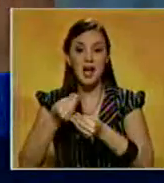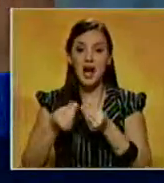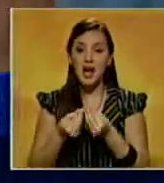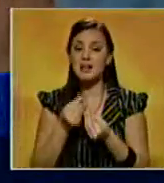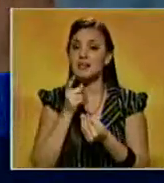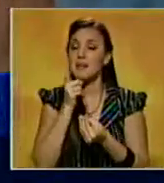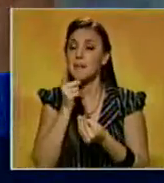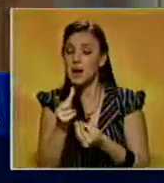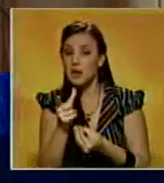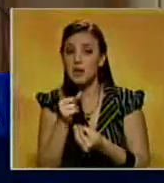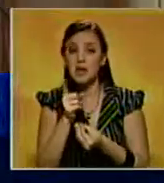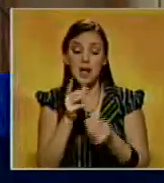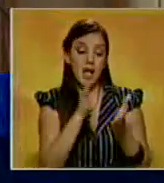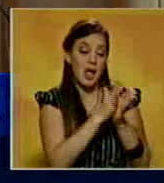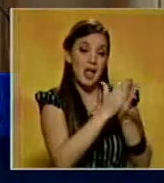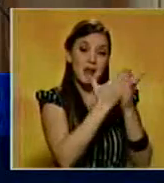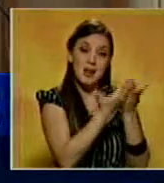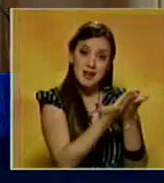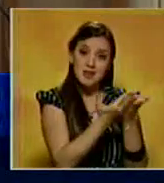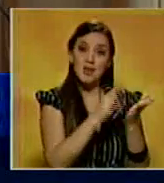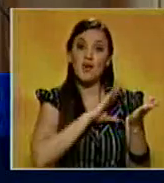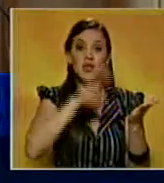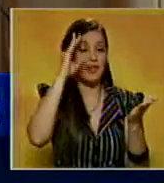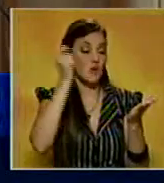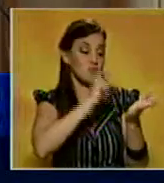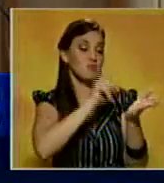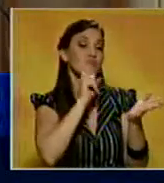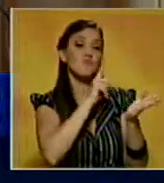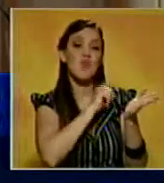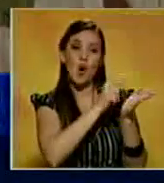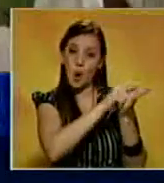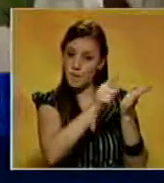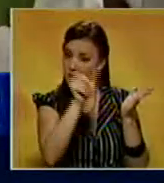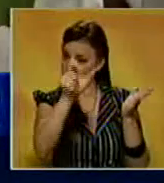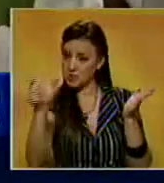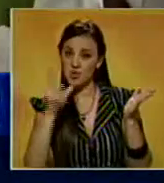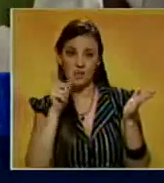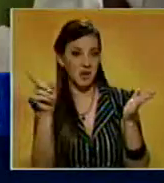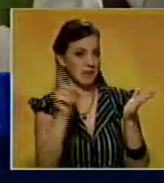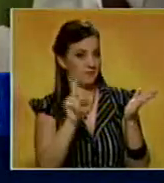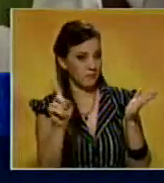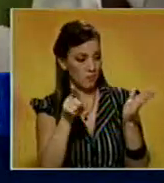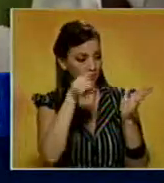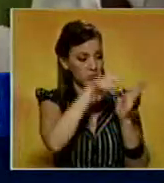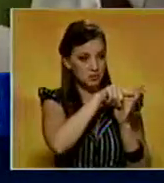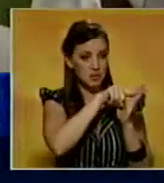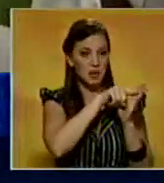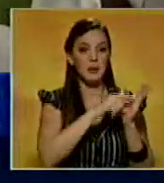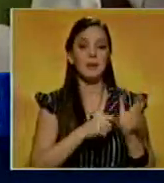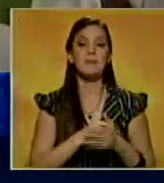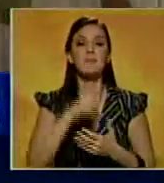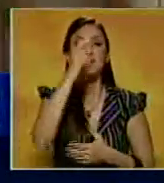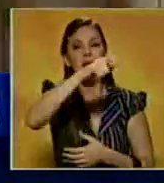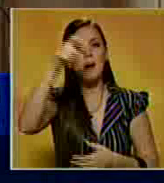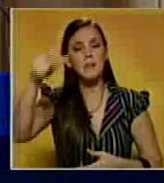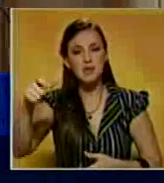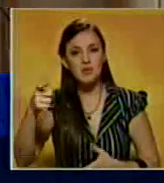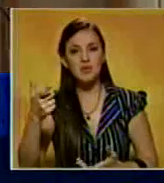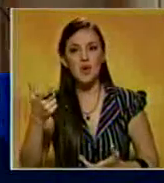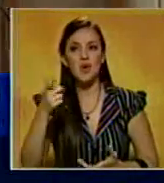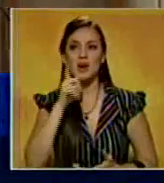de la memoria de Dios. Igualmente, el sumo pontífice precisó que a pesar de que se crea que a las personas malas les va